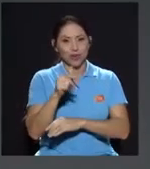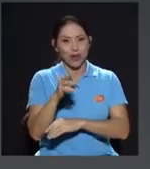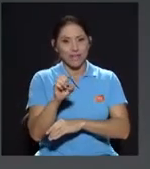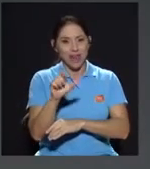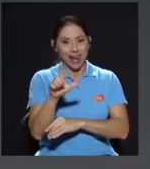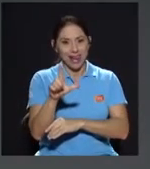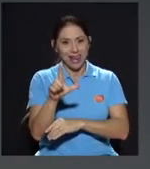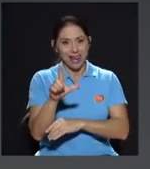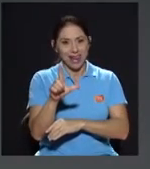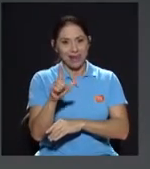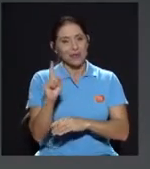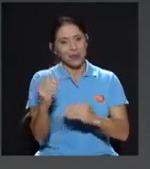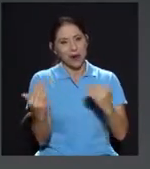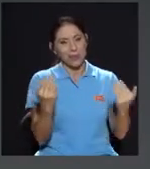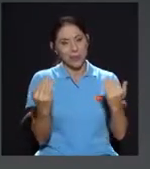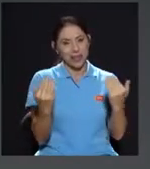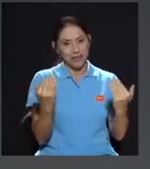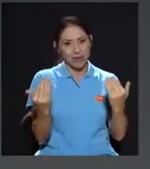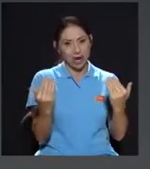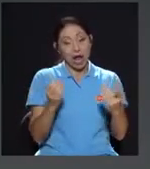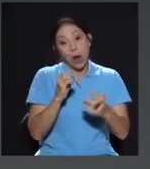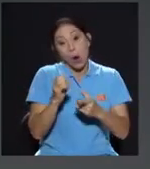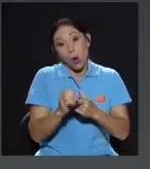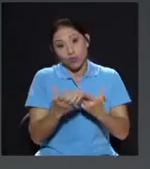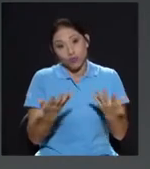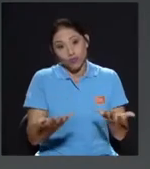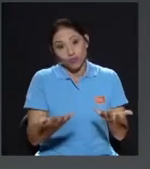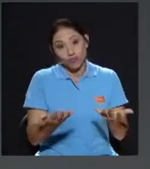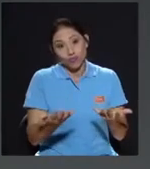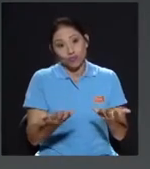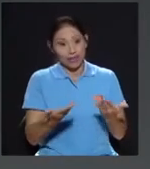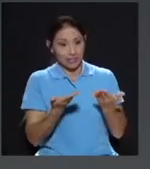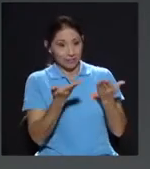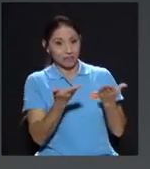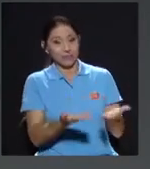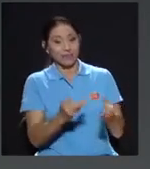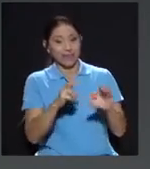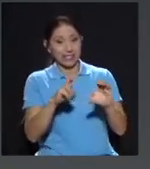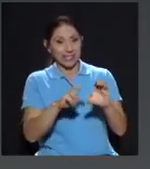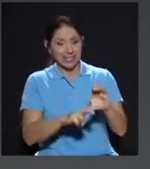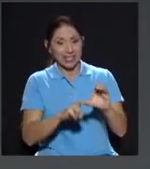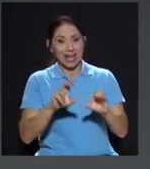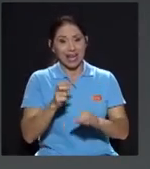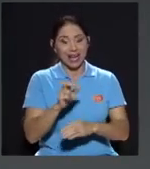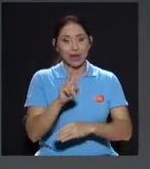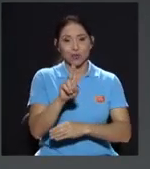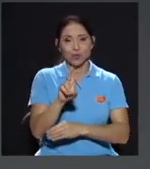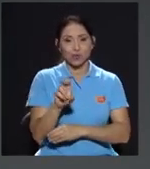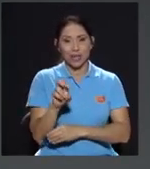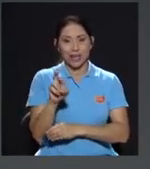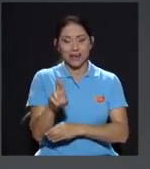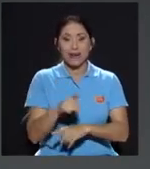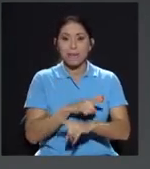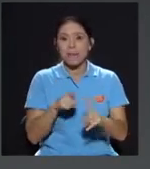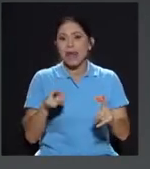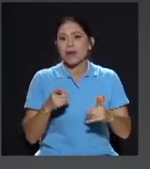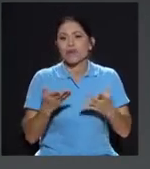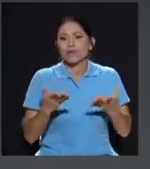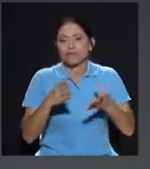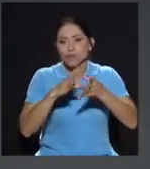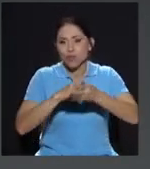o si quiere la propia silla en que está en canales r pero de ser posible